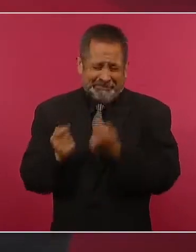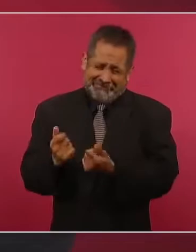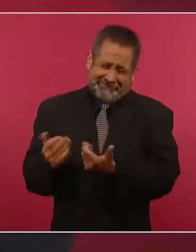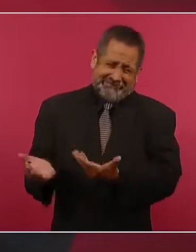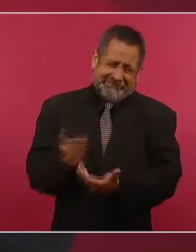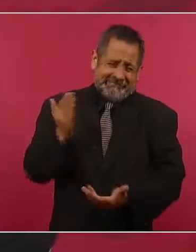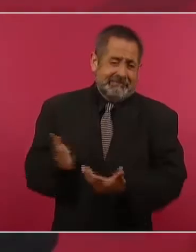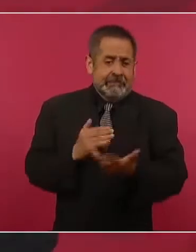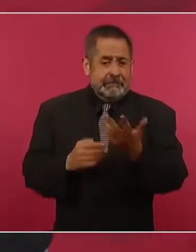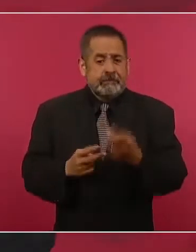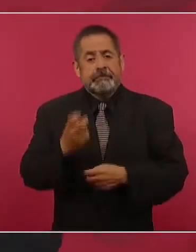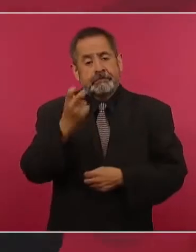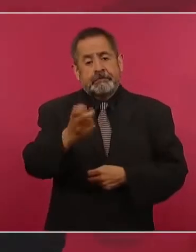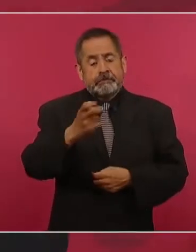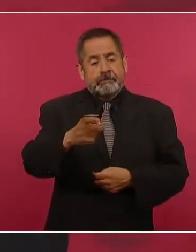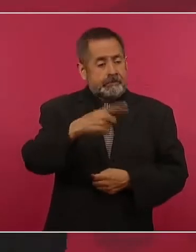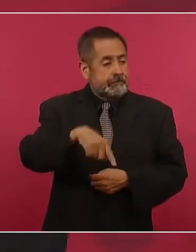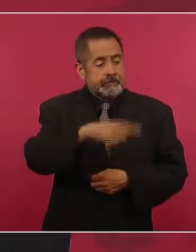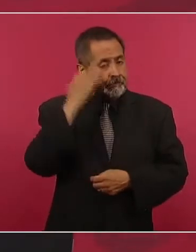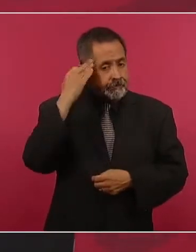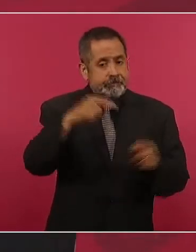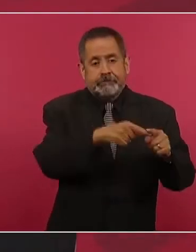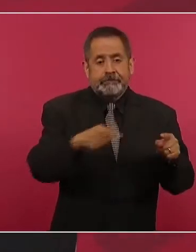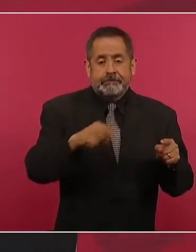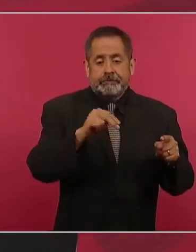Ese es el saldo de esa política